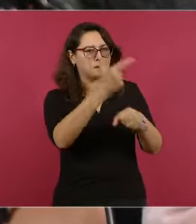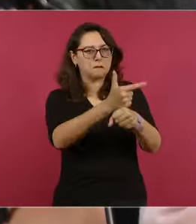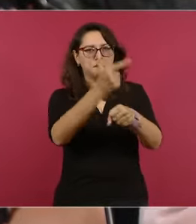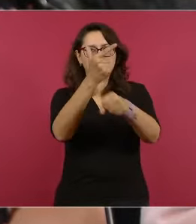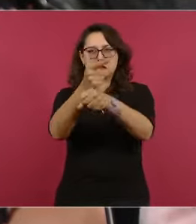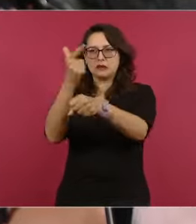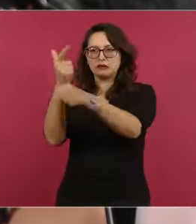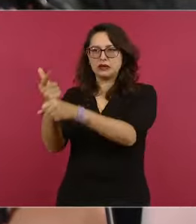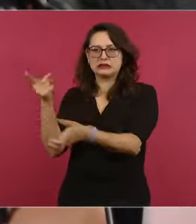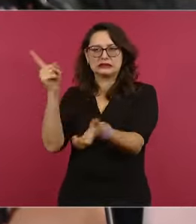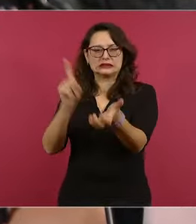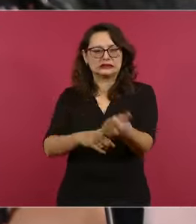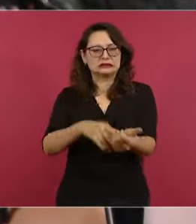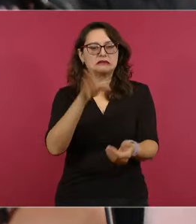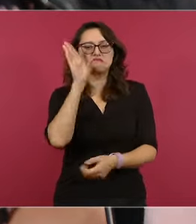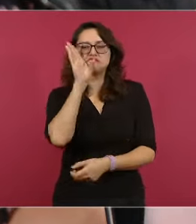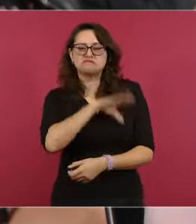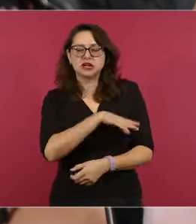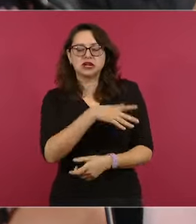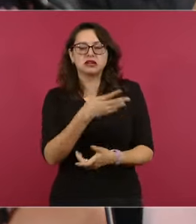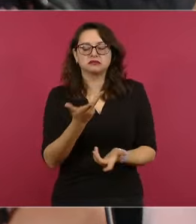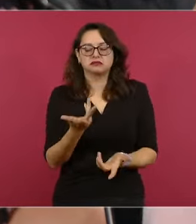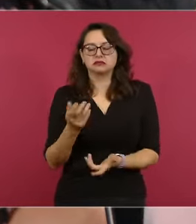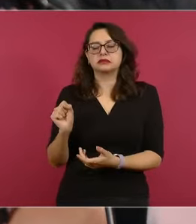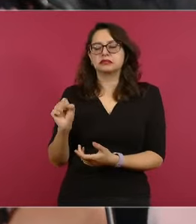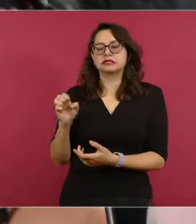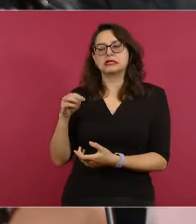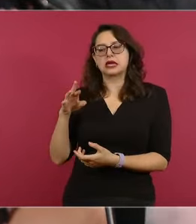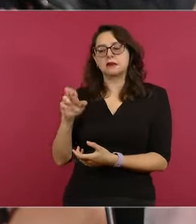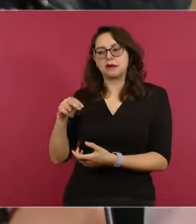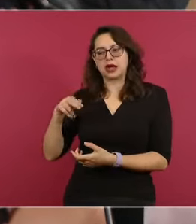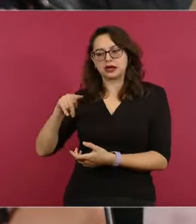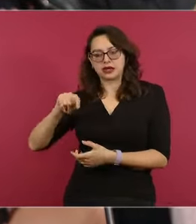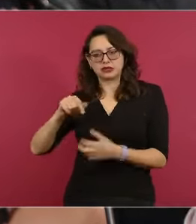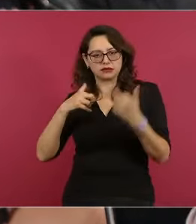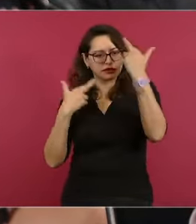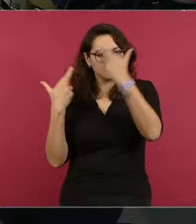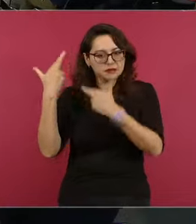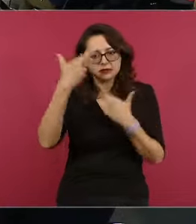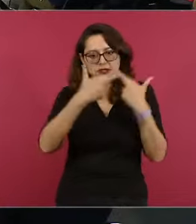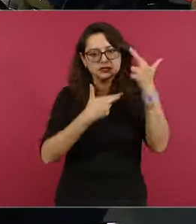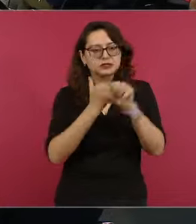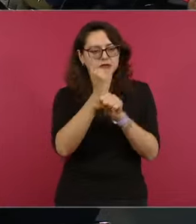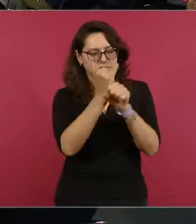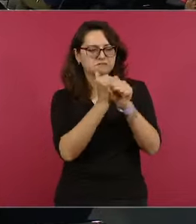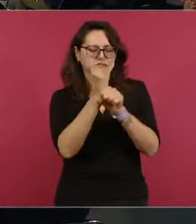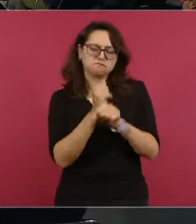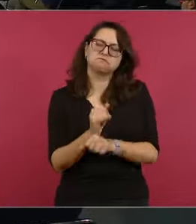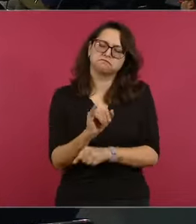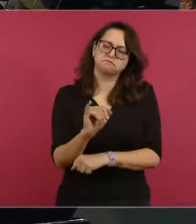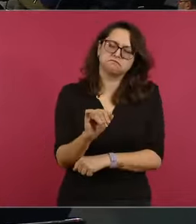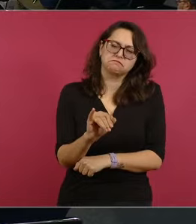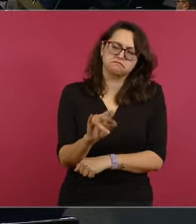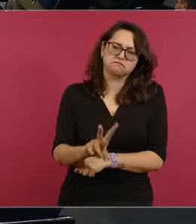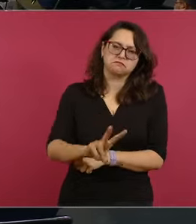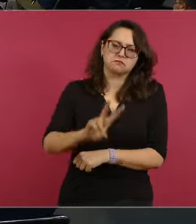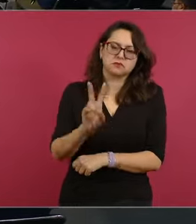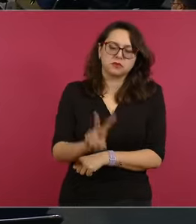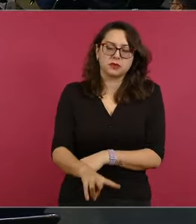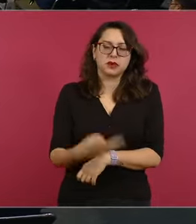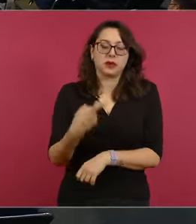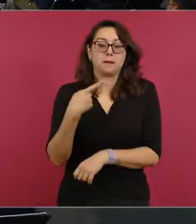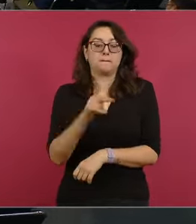están haciendo los análisis correspondientes. Y ante la saturación, Vallarta